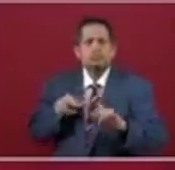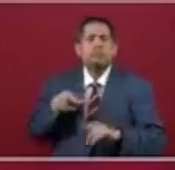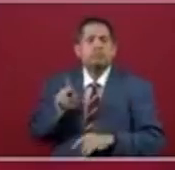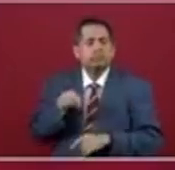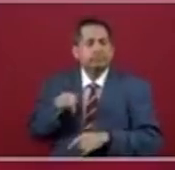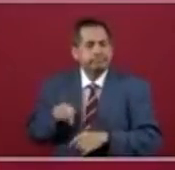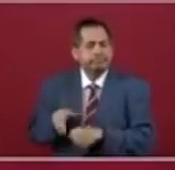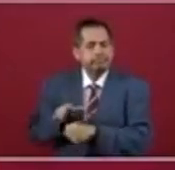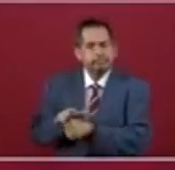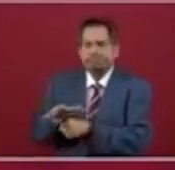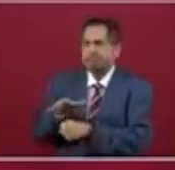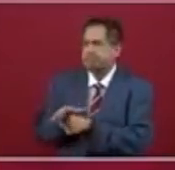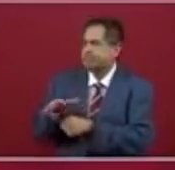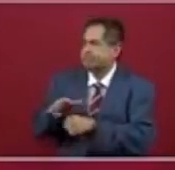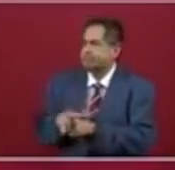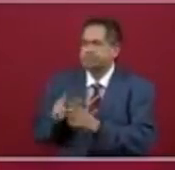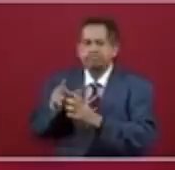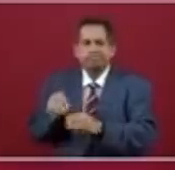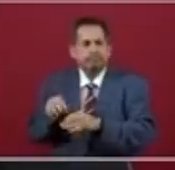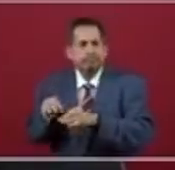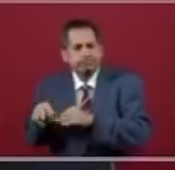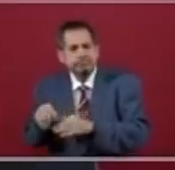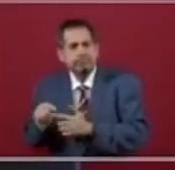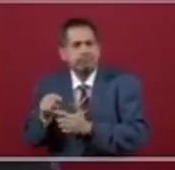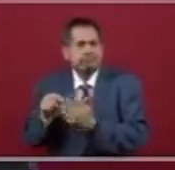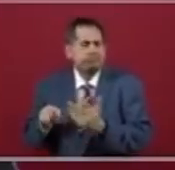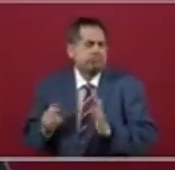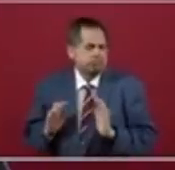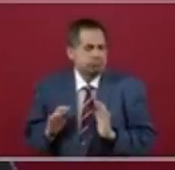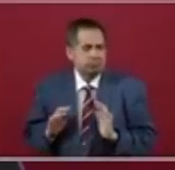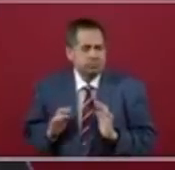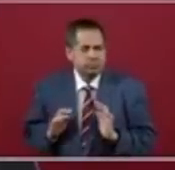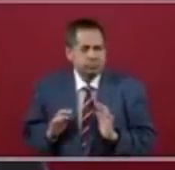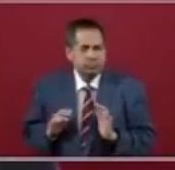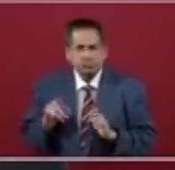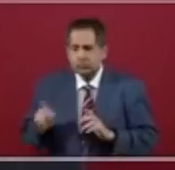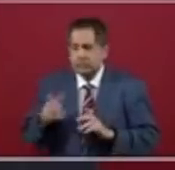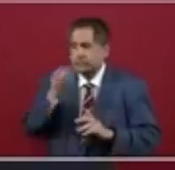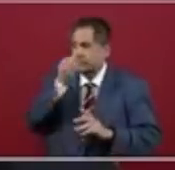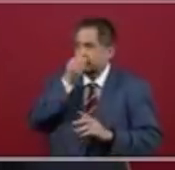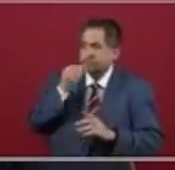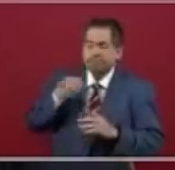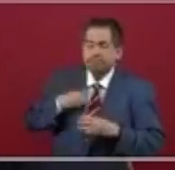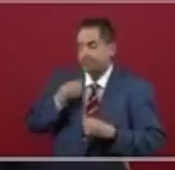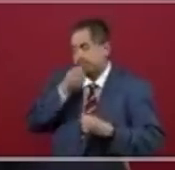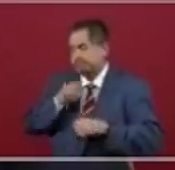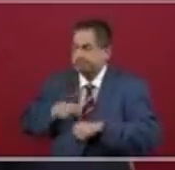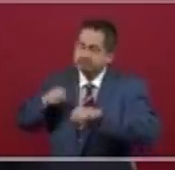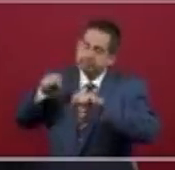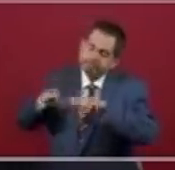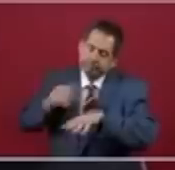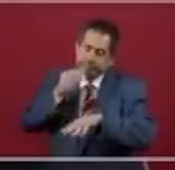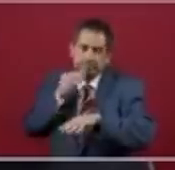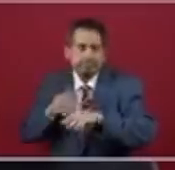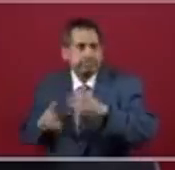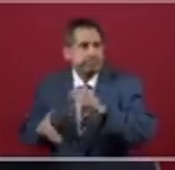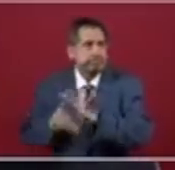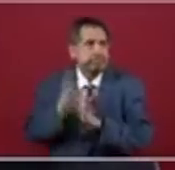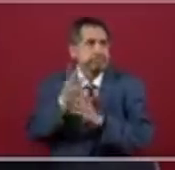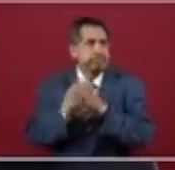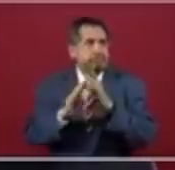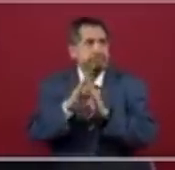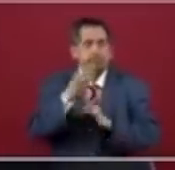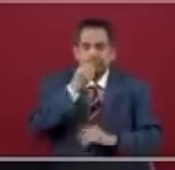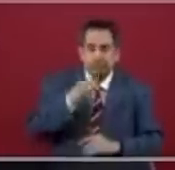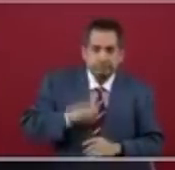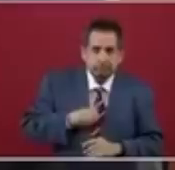El presidente Andrés Manuel López Obrador aseguró que México tiene una buena relación con el gobierno de Estados Unidos, con el que aborda el tema migratorio